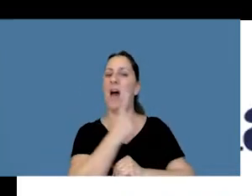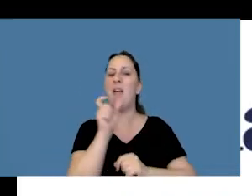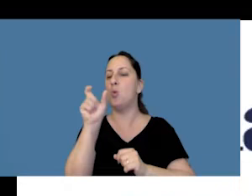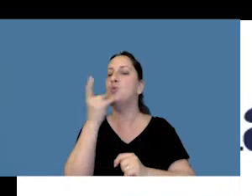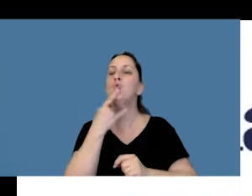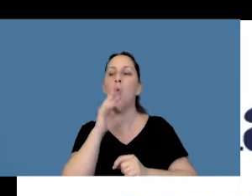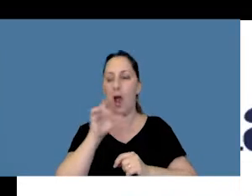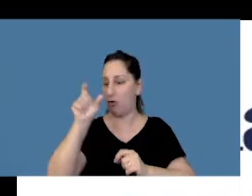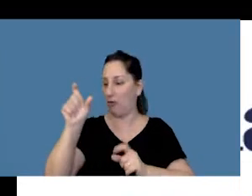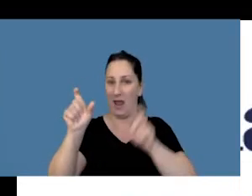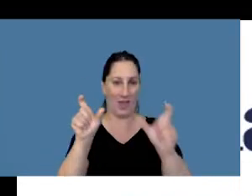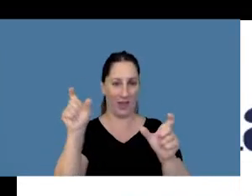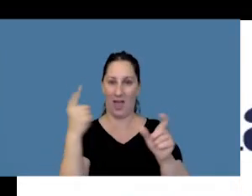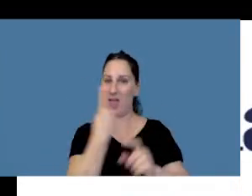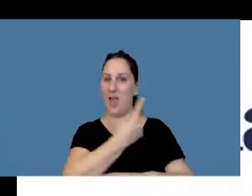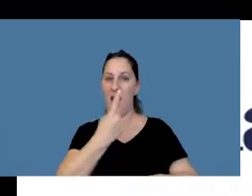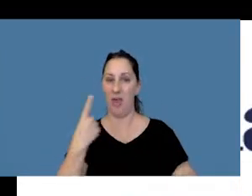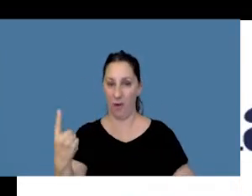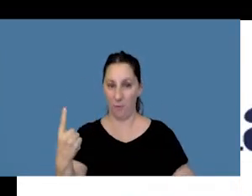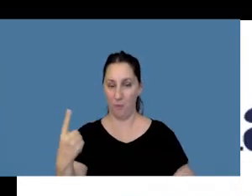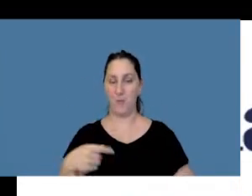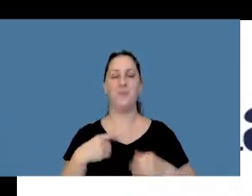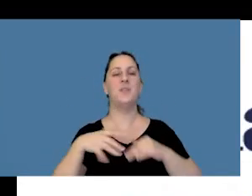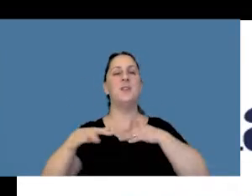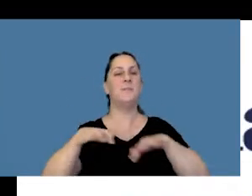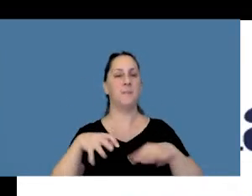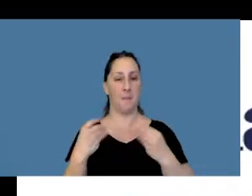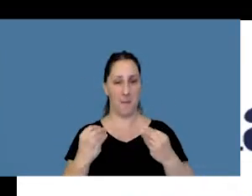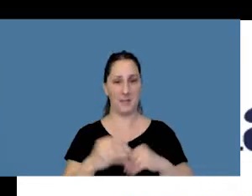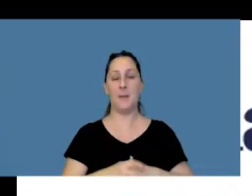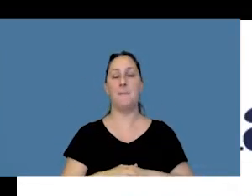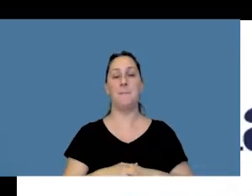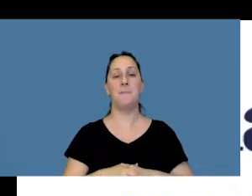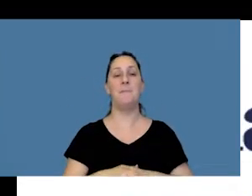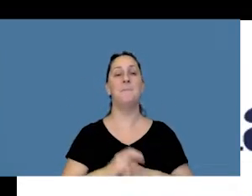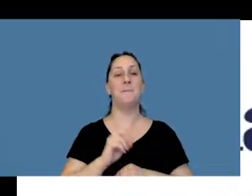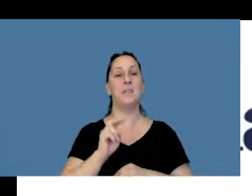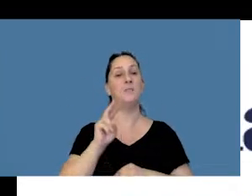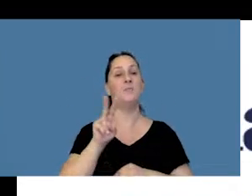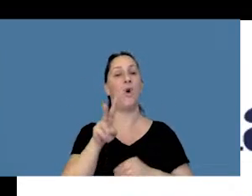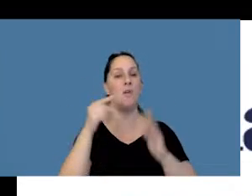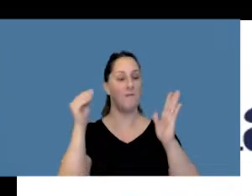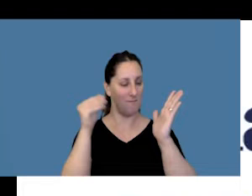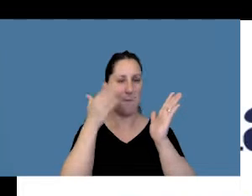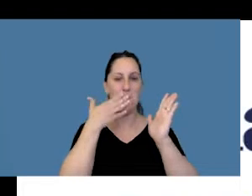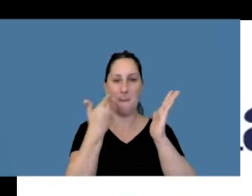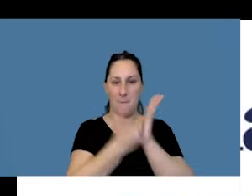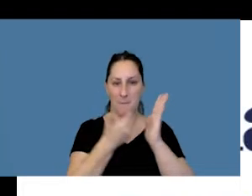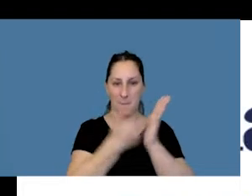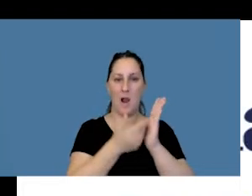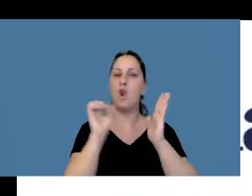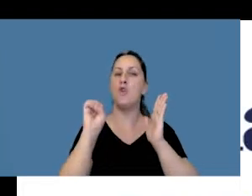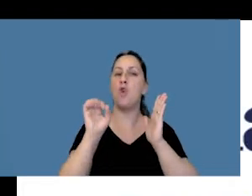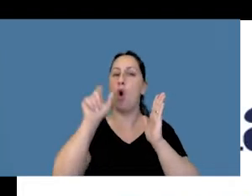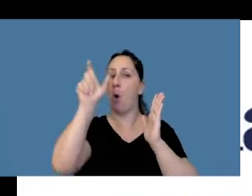usuario. ¿Qué va a pasar con eso? Cuando la percepción sea discriminada en un comprobante a nombre de un sujeto